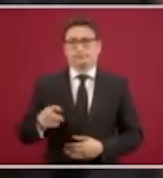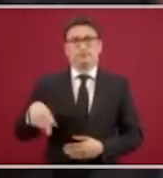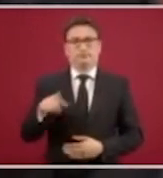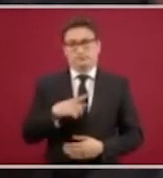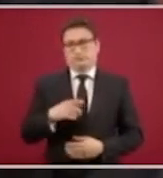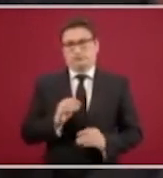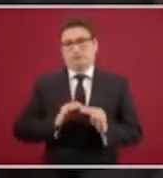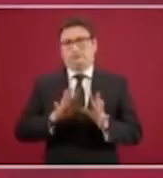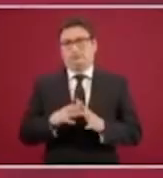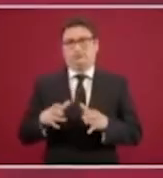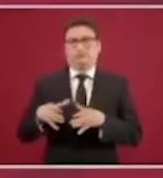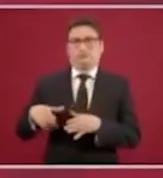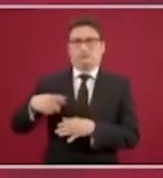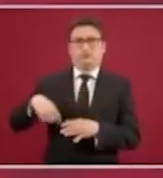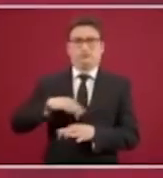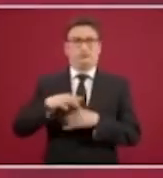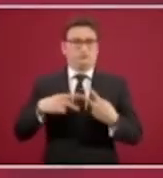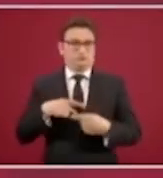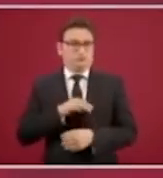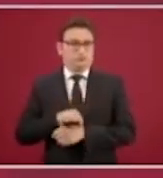defender a su gremio,